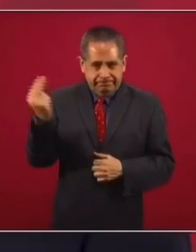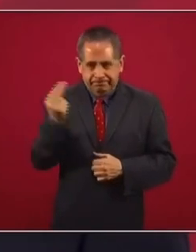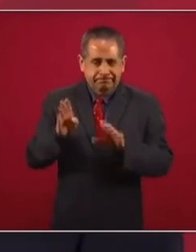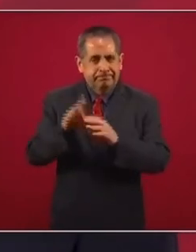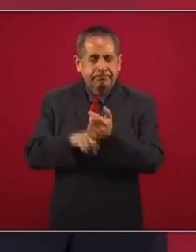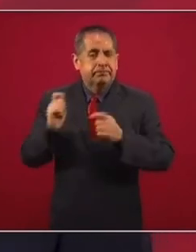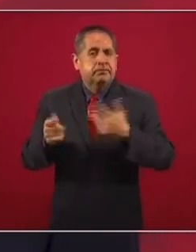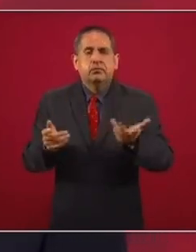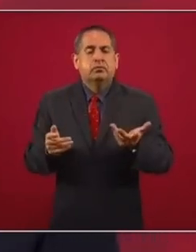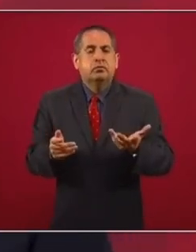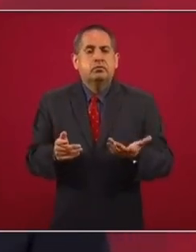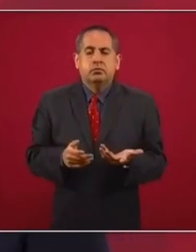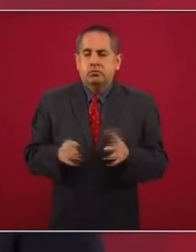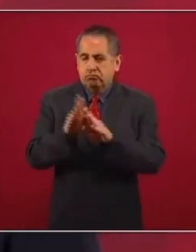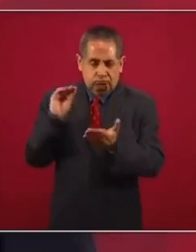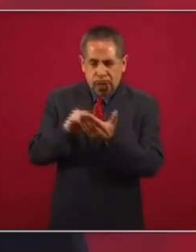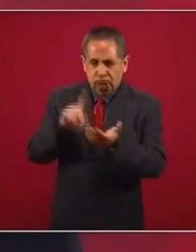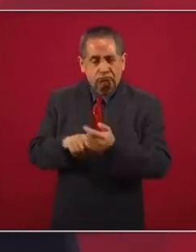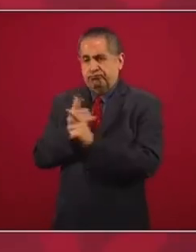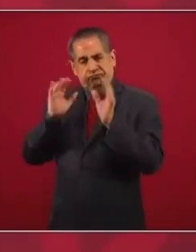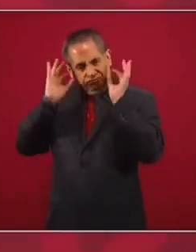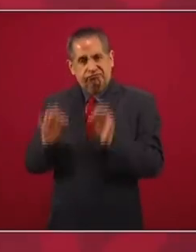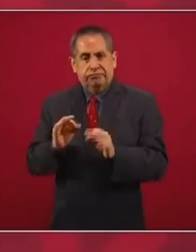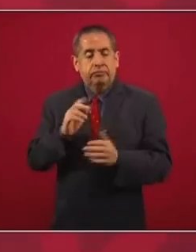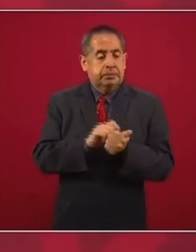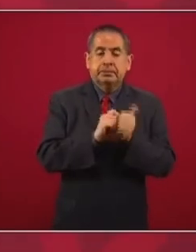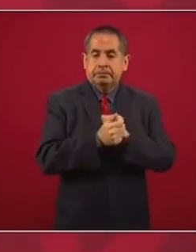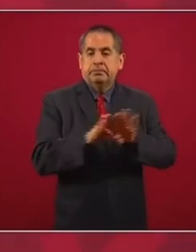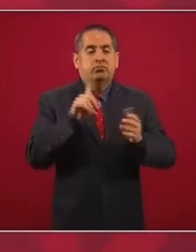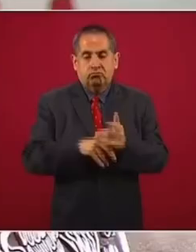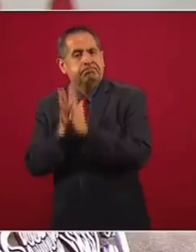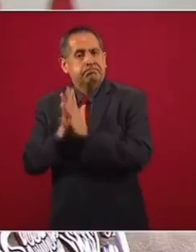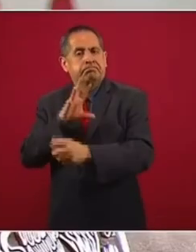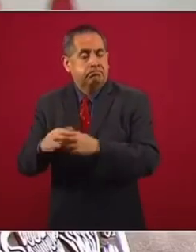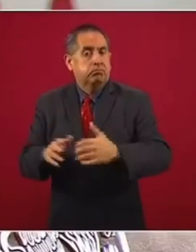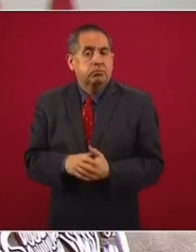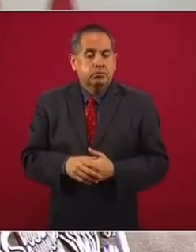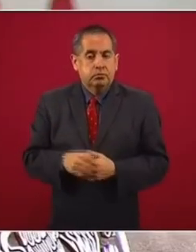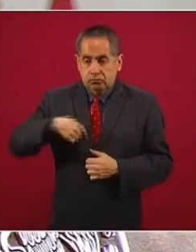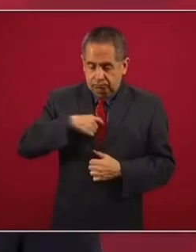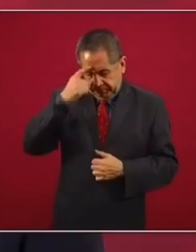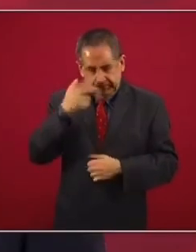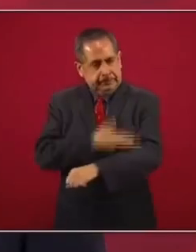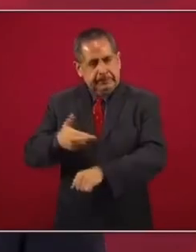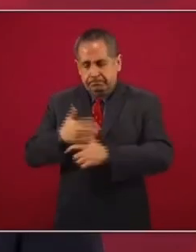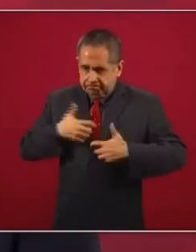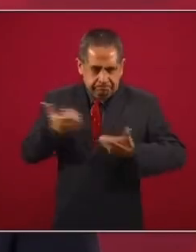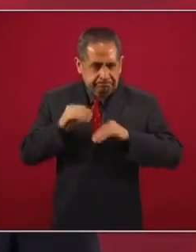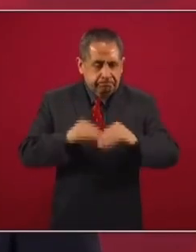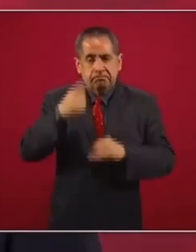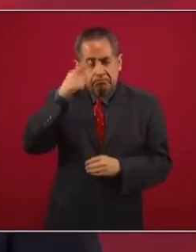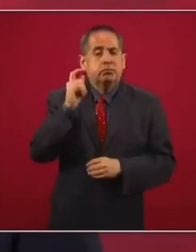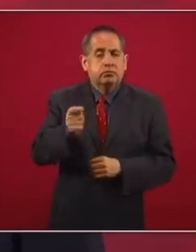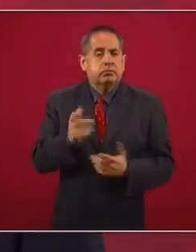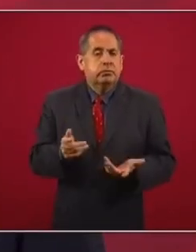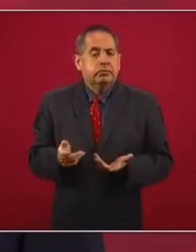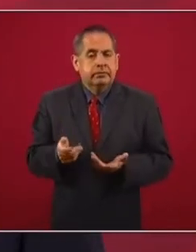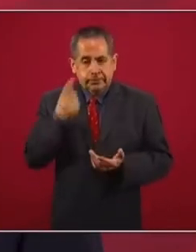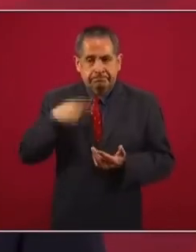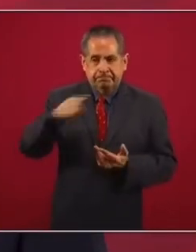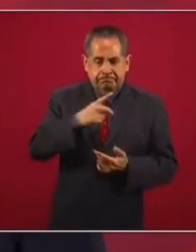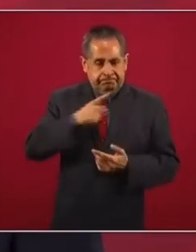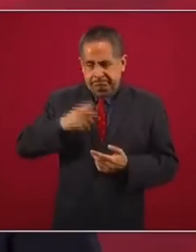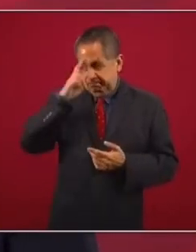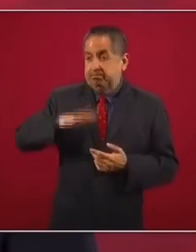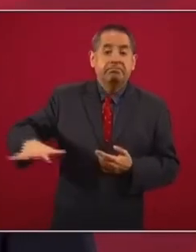Necesitamos establecer la democracia y convertirla en un hábito. Entonces vamos a hacer todo lo que nos corresponda para que